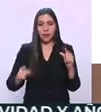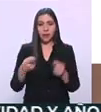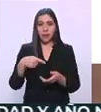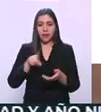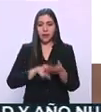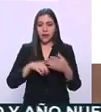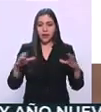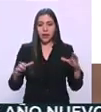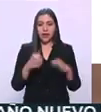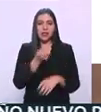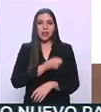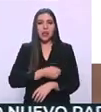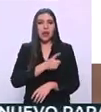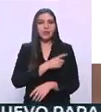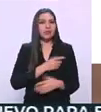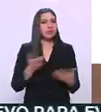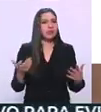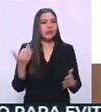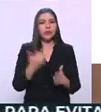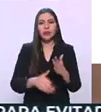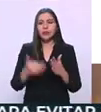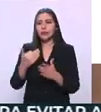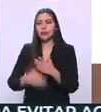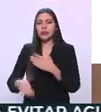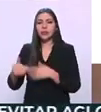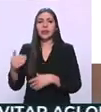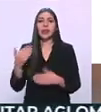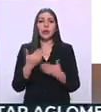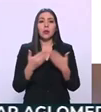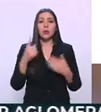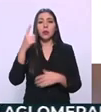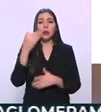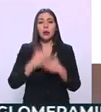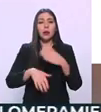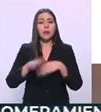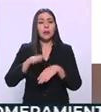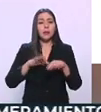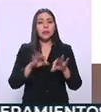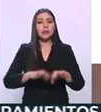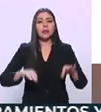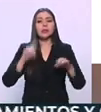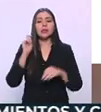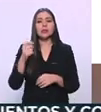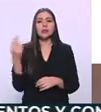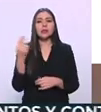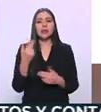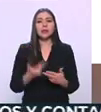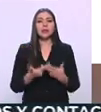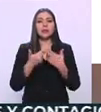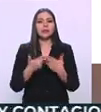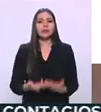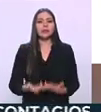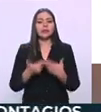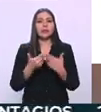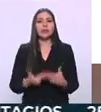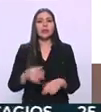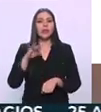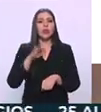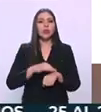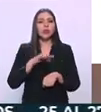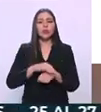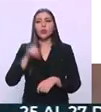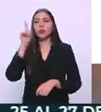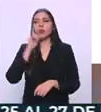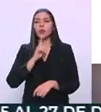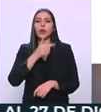deteriorado y una de las carencias más importantes es la carencia de suficientes médicos y médicas